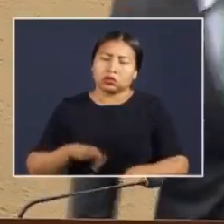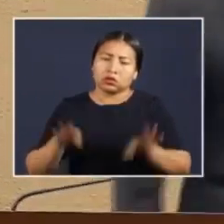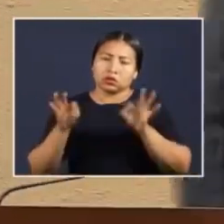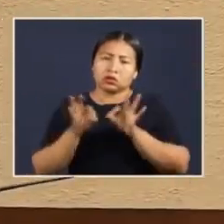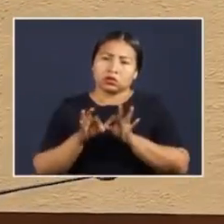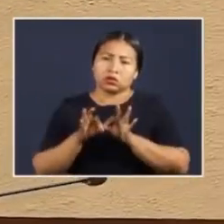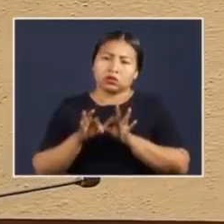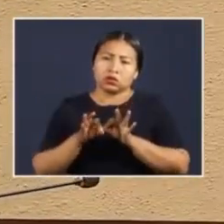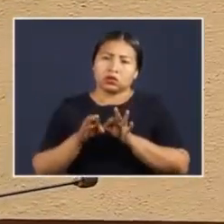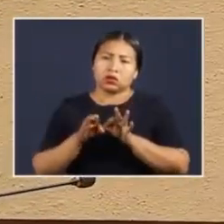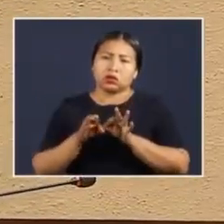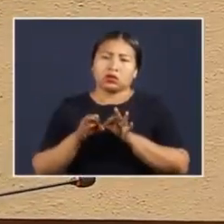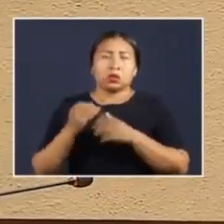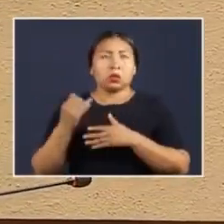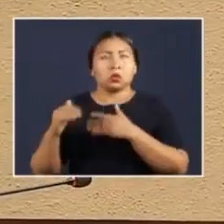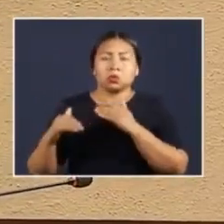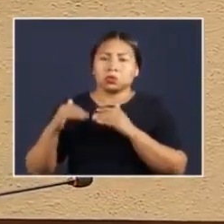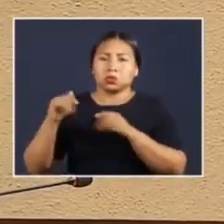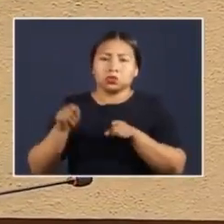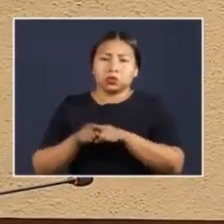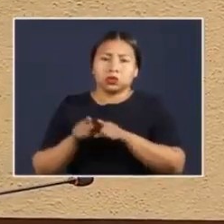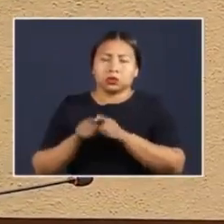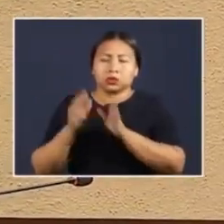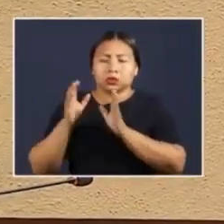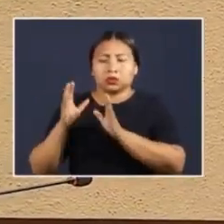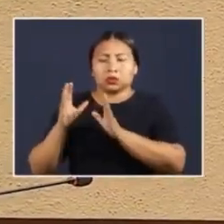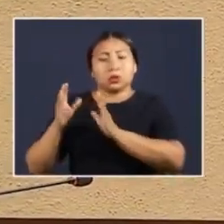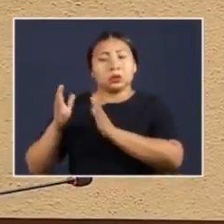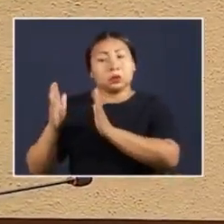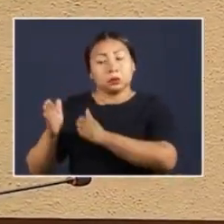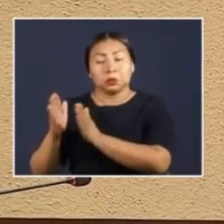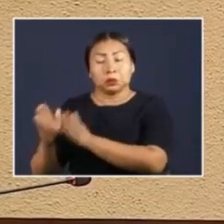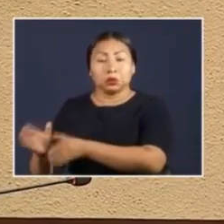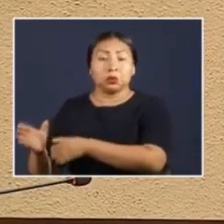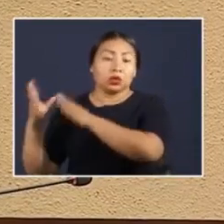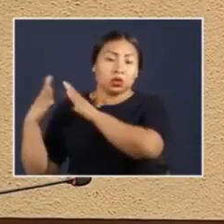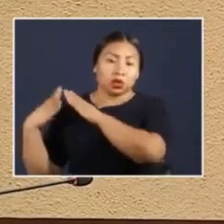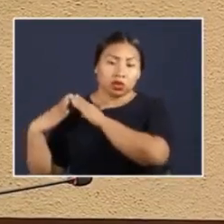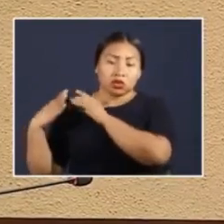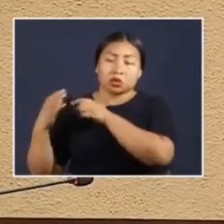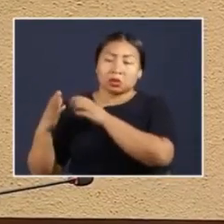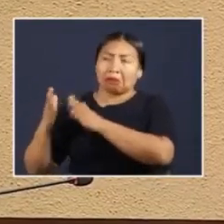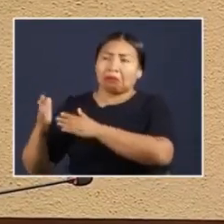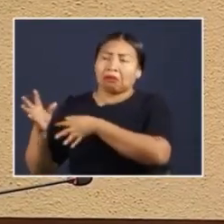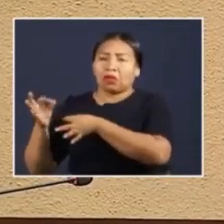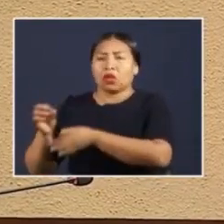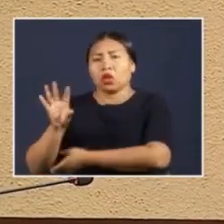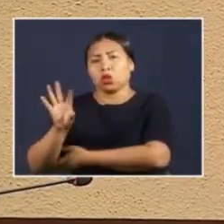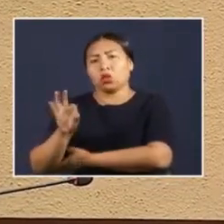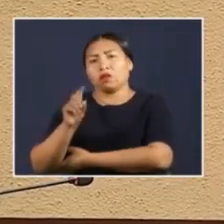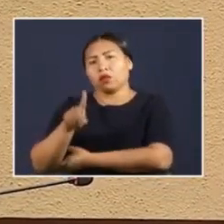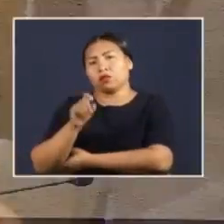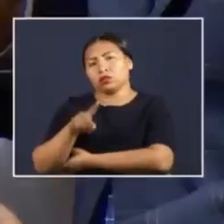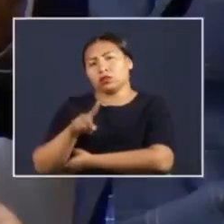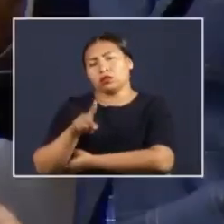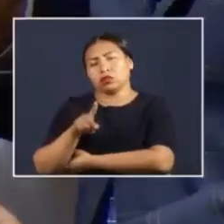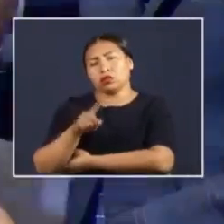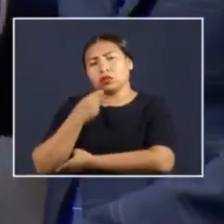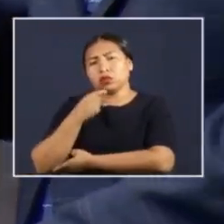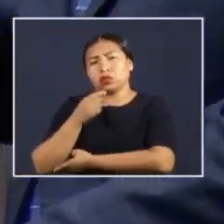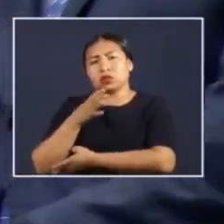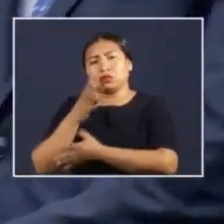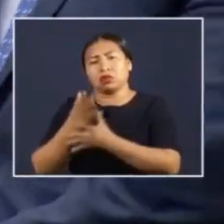integración del nivel y coordinar a través del sistema nacional 911 la adecuación de una estructura de acuerdo a las tendencias